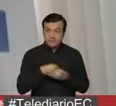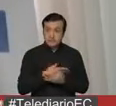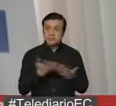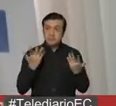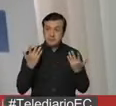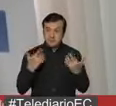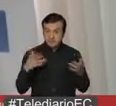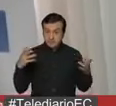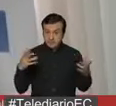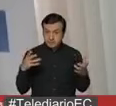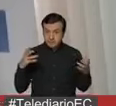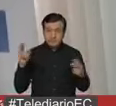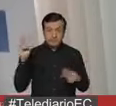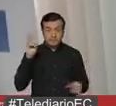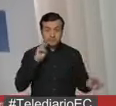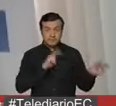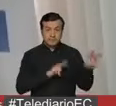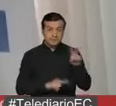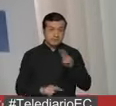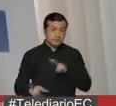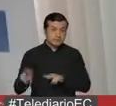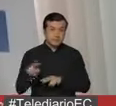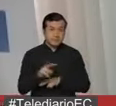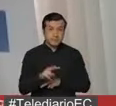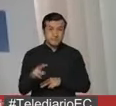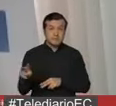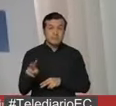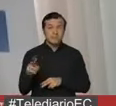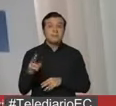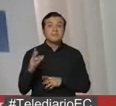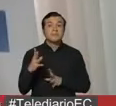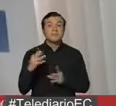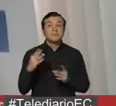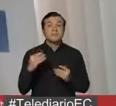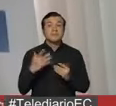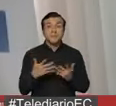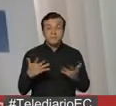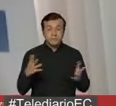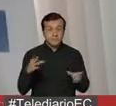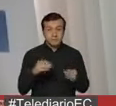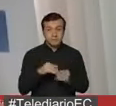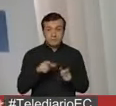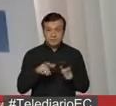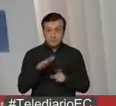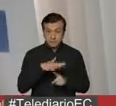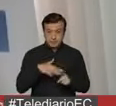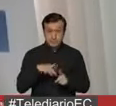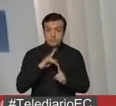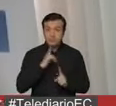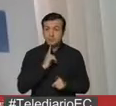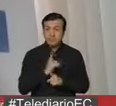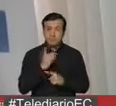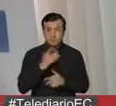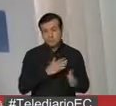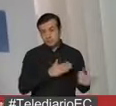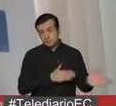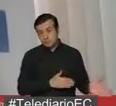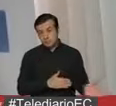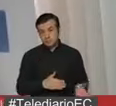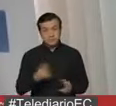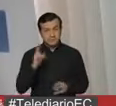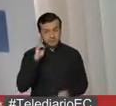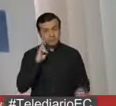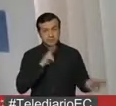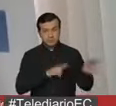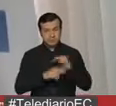esta manera vamos a tener un número representativo de toda la población como para poder tener este